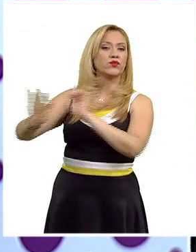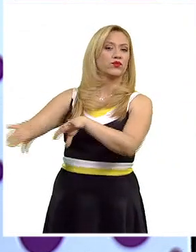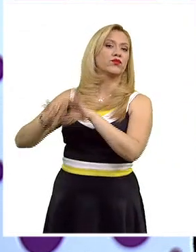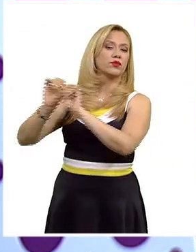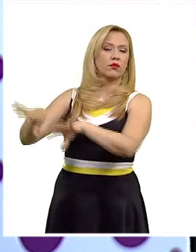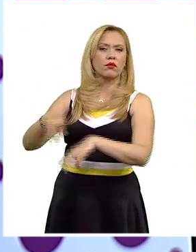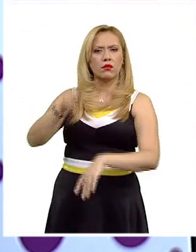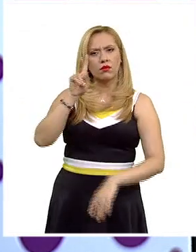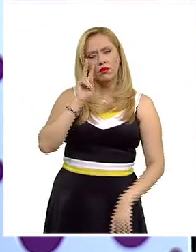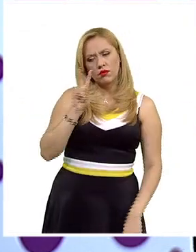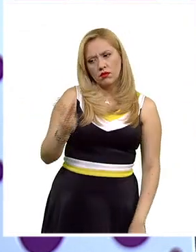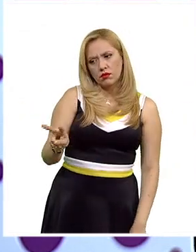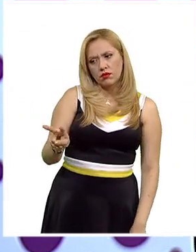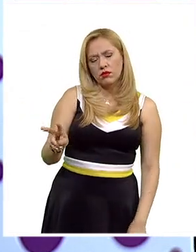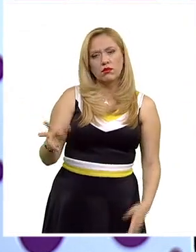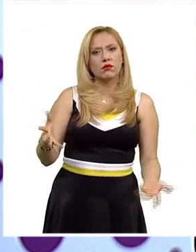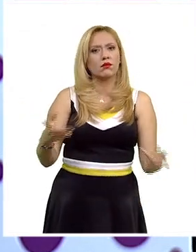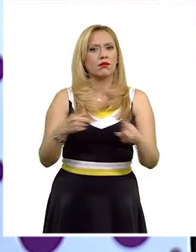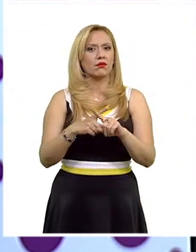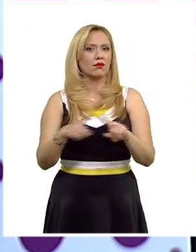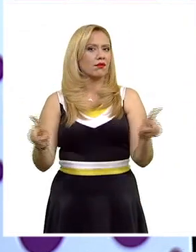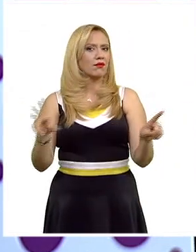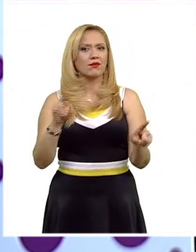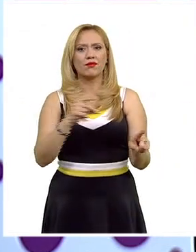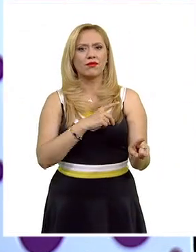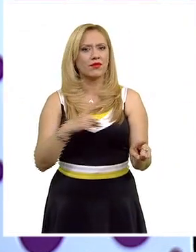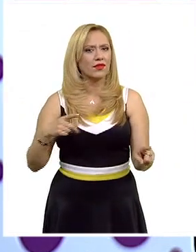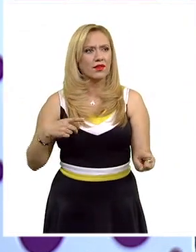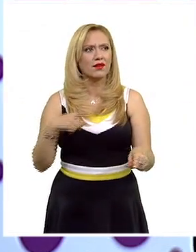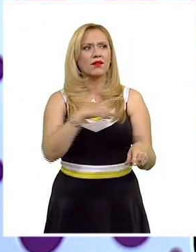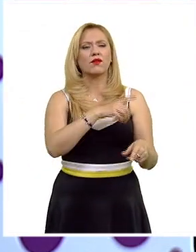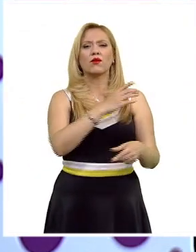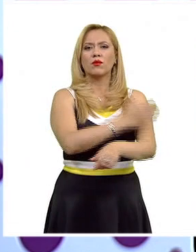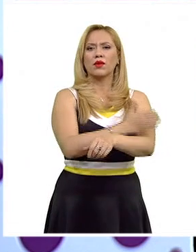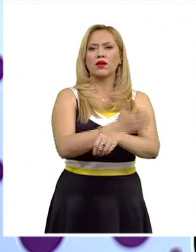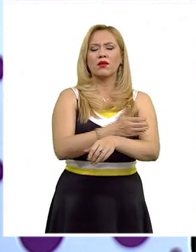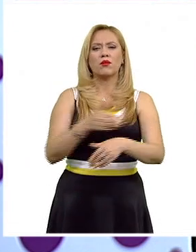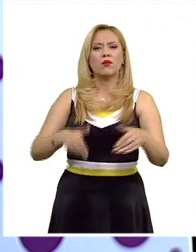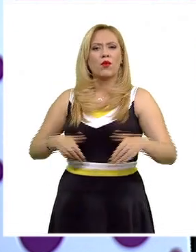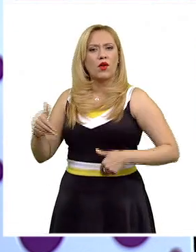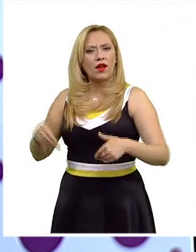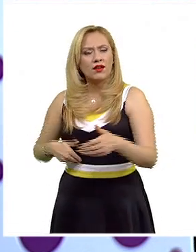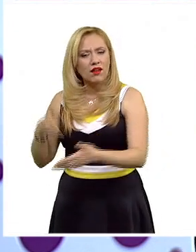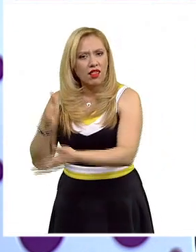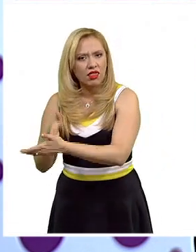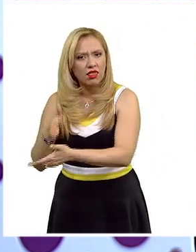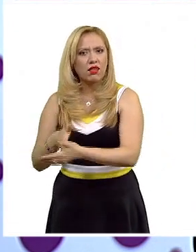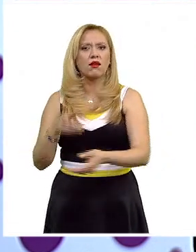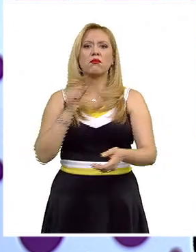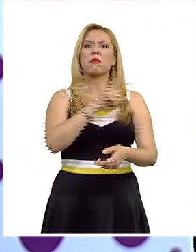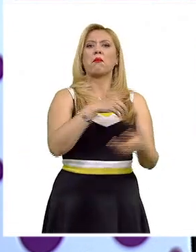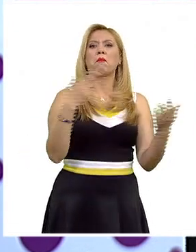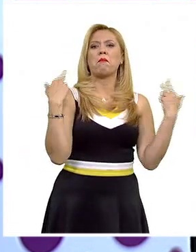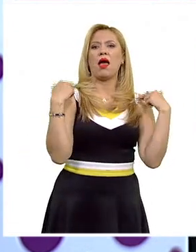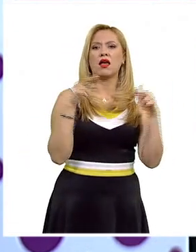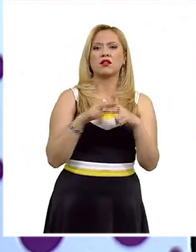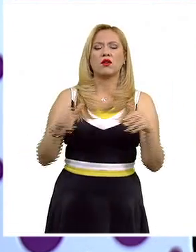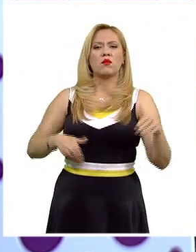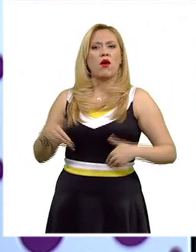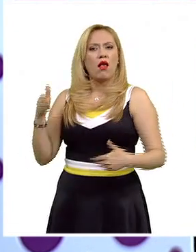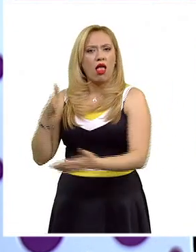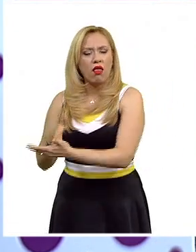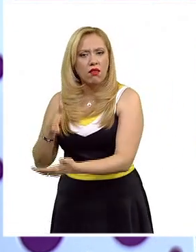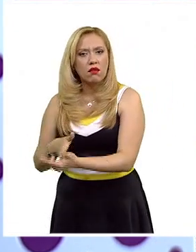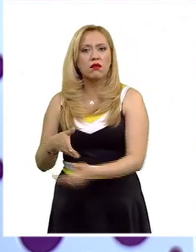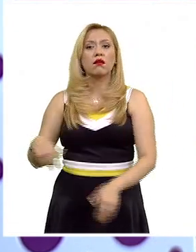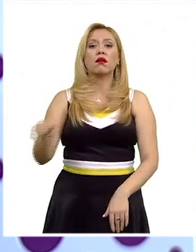te das cuenta de los sesgos de género, cómo son acosadas por los compañeros, cómo son acosadas por los docentes y cómo también las instituciones